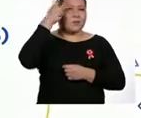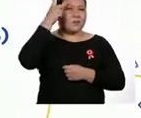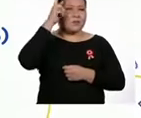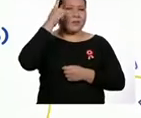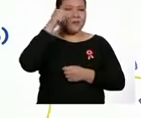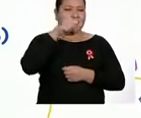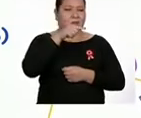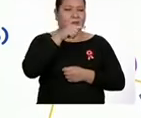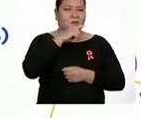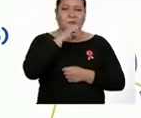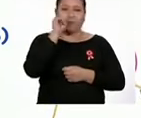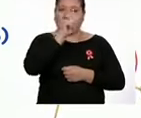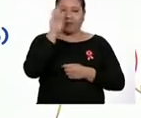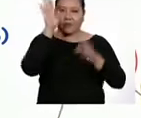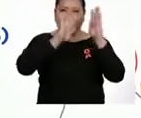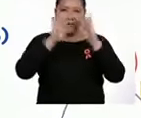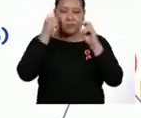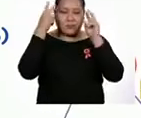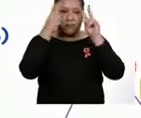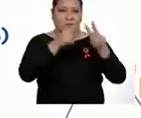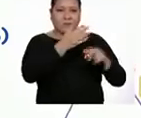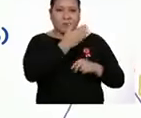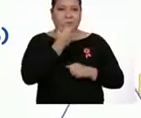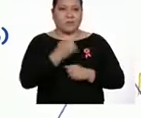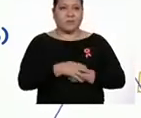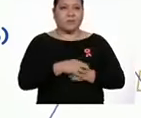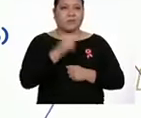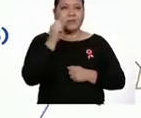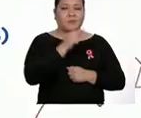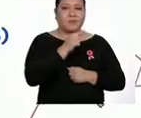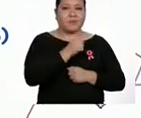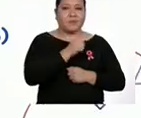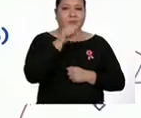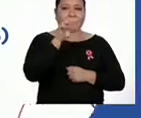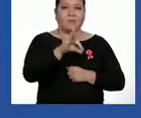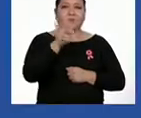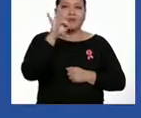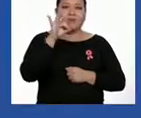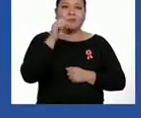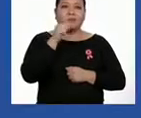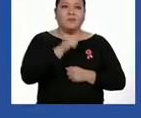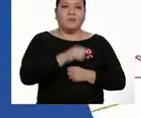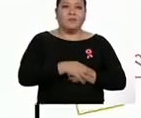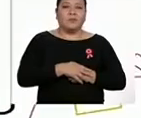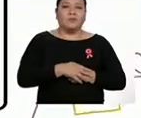confuso, no te preocupes, veámoslo. Esta es su notación conjuntista.